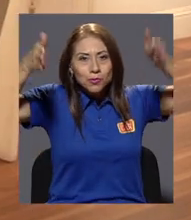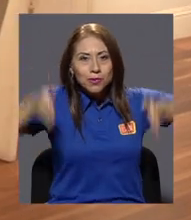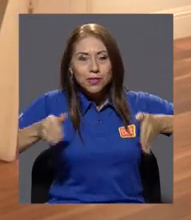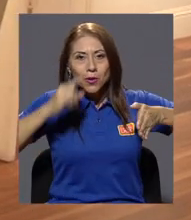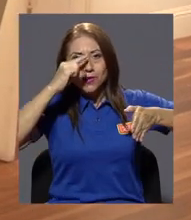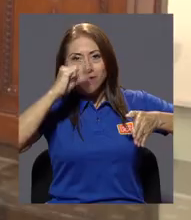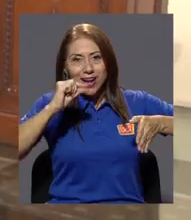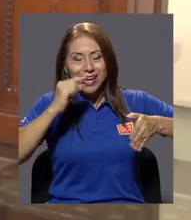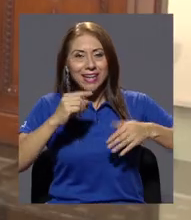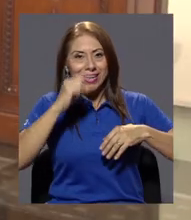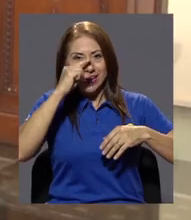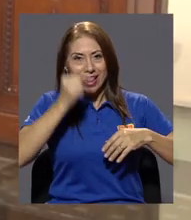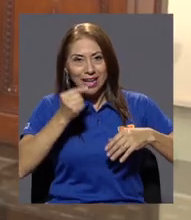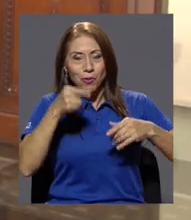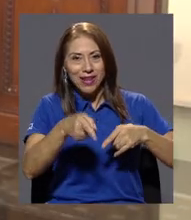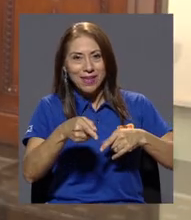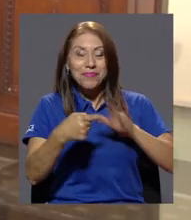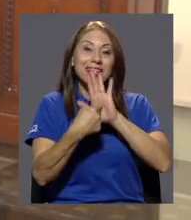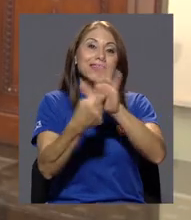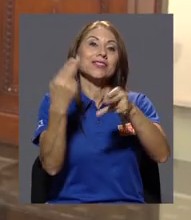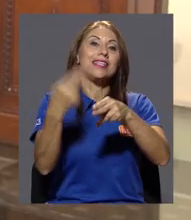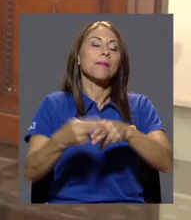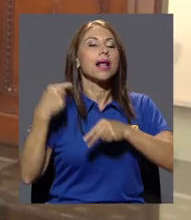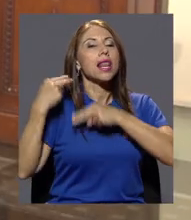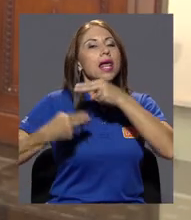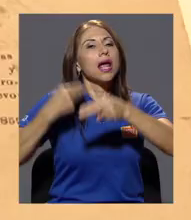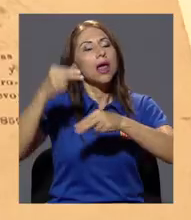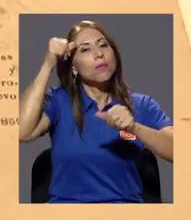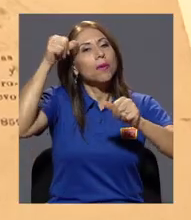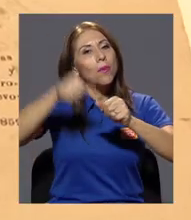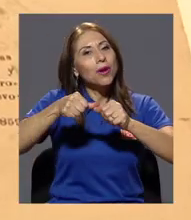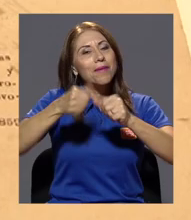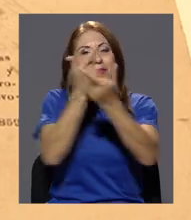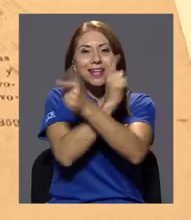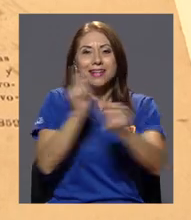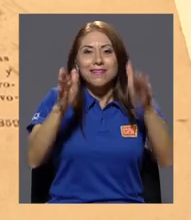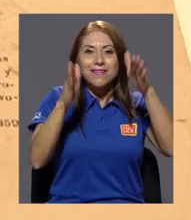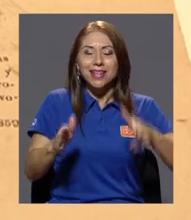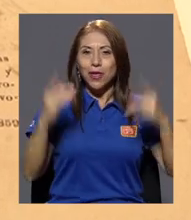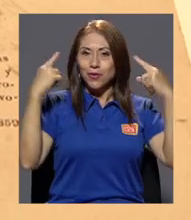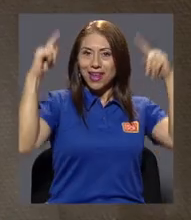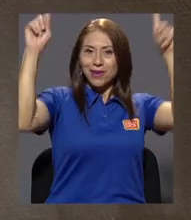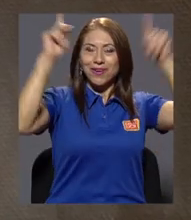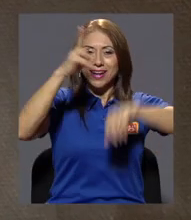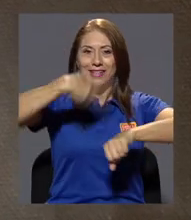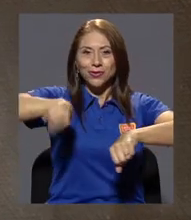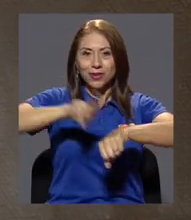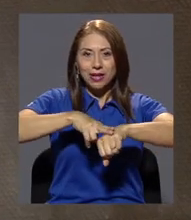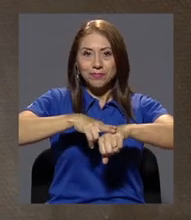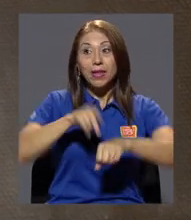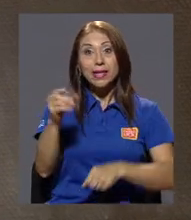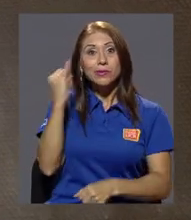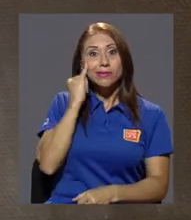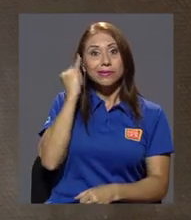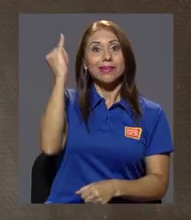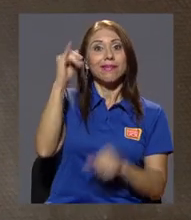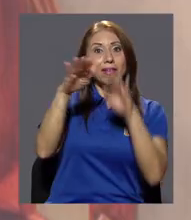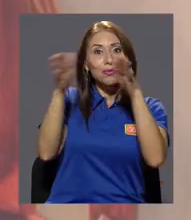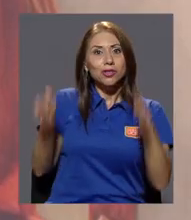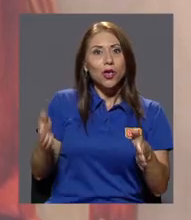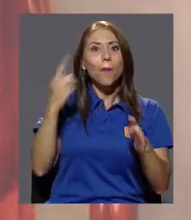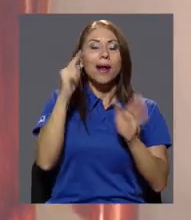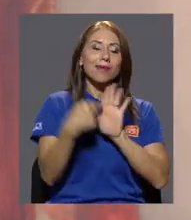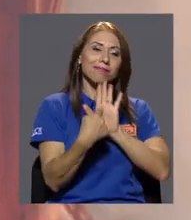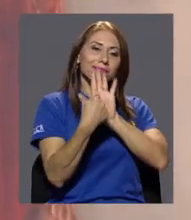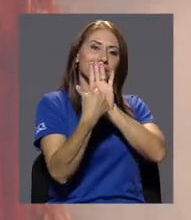Calderón Guardia. La exhibición se llama Legado y Memoria, Libertador y Héroe Nacional, y es una iniciativa del museo por